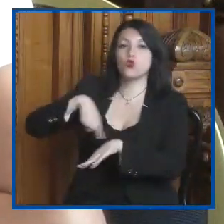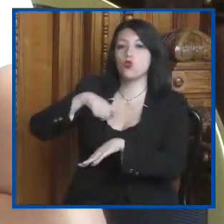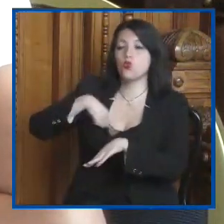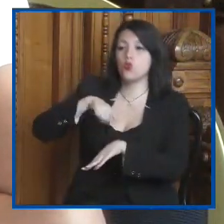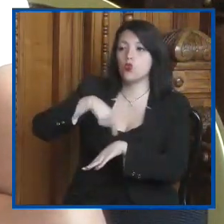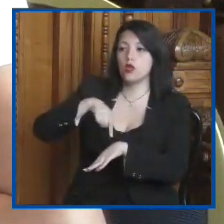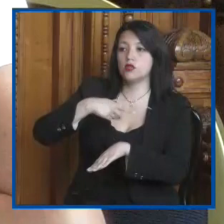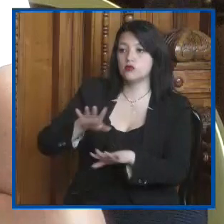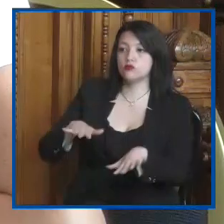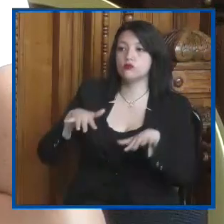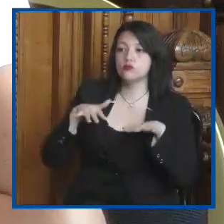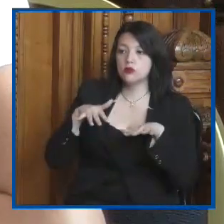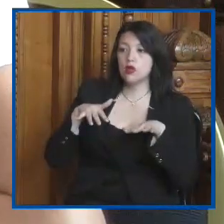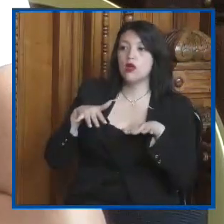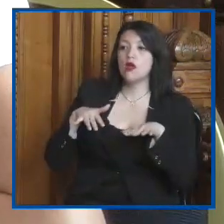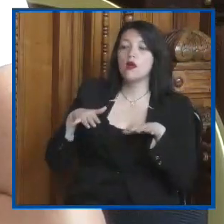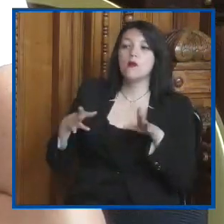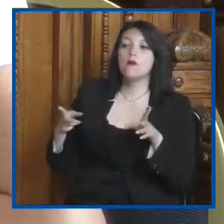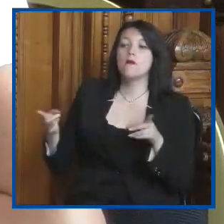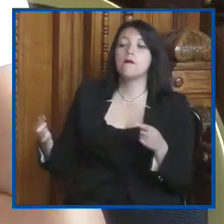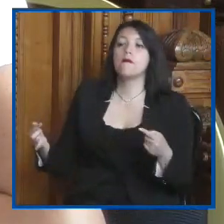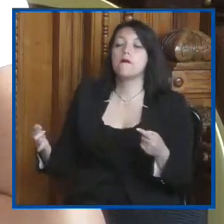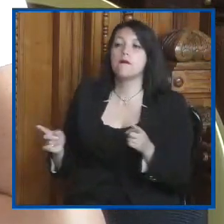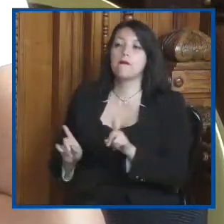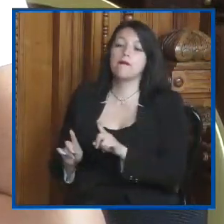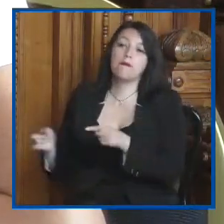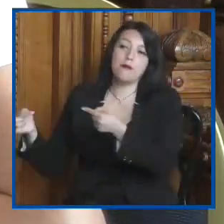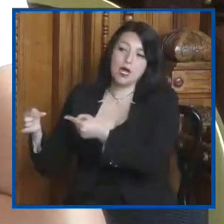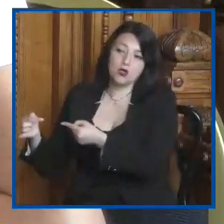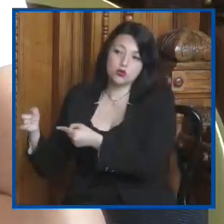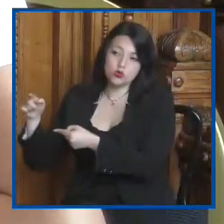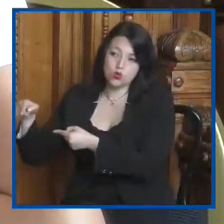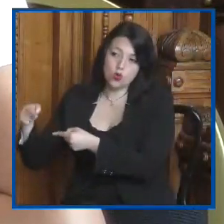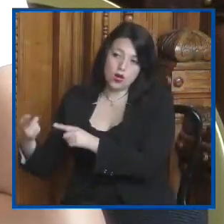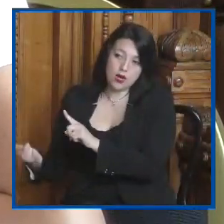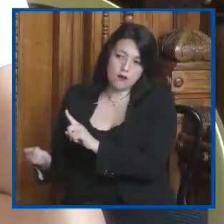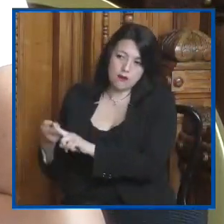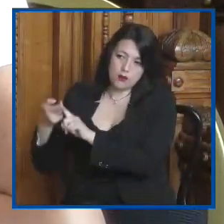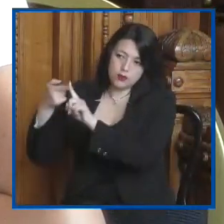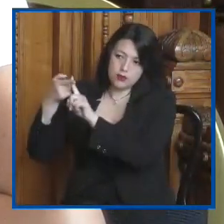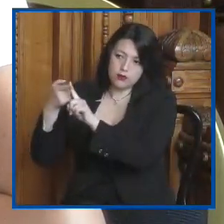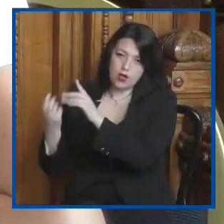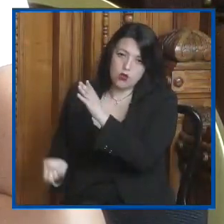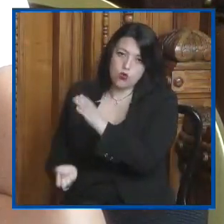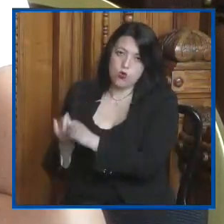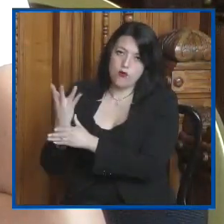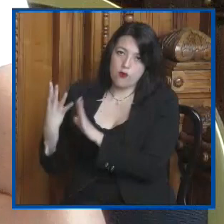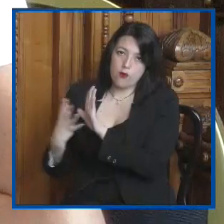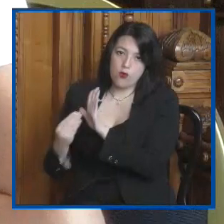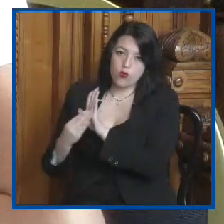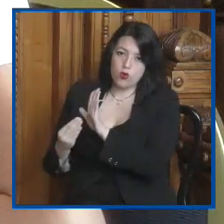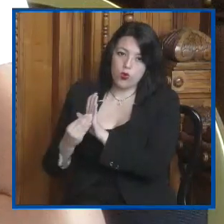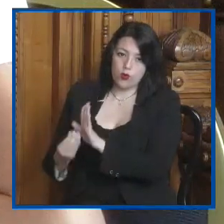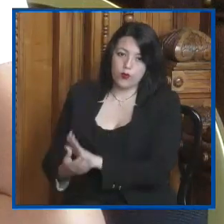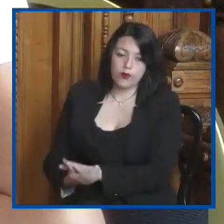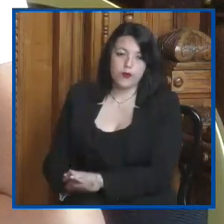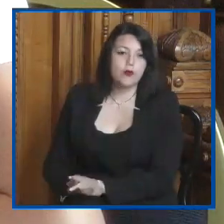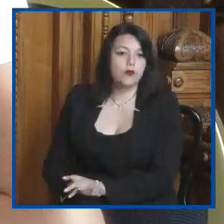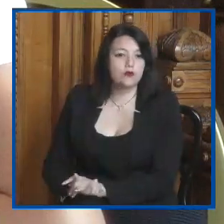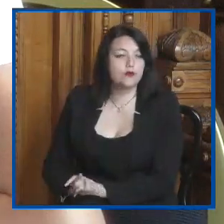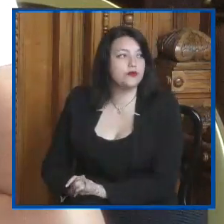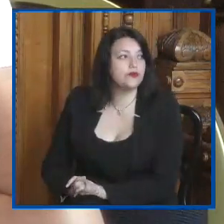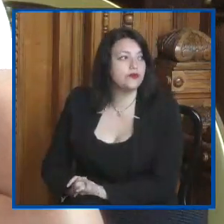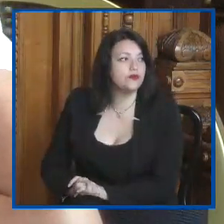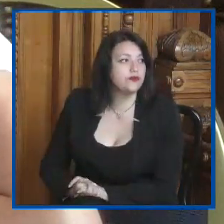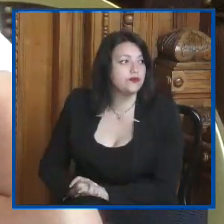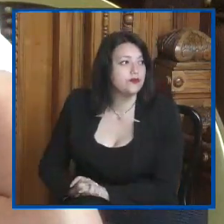audiencias versus el impacto positivo, ¿no es cierto?, que tiene esta nueva modalidad. Sí,